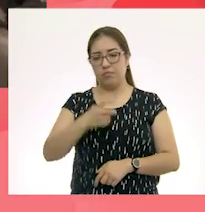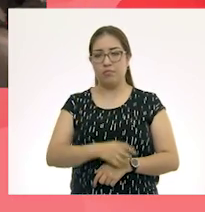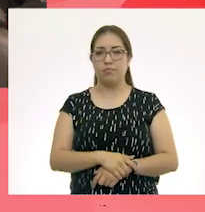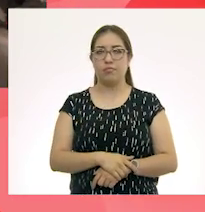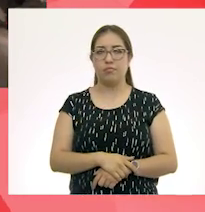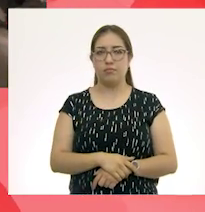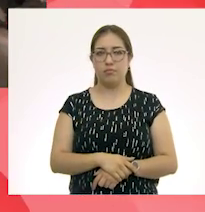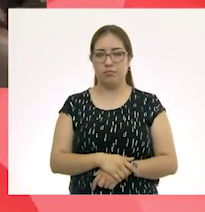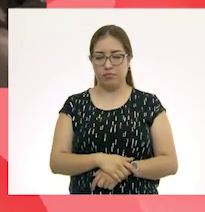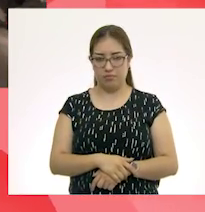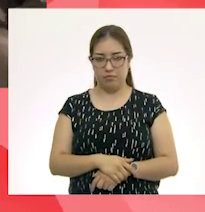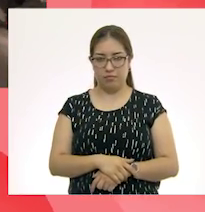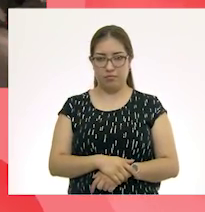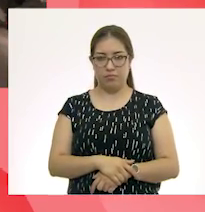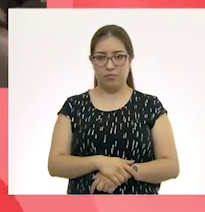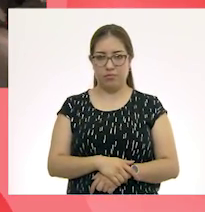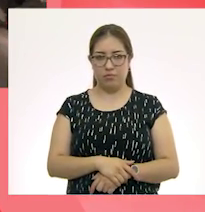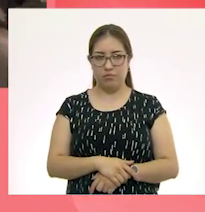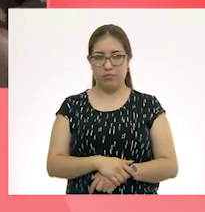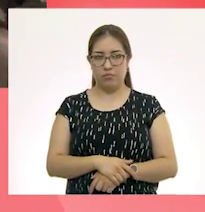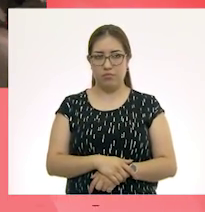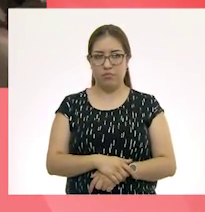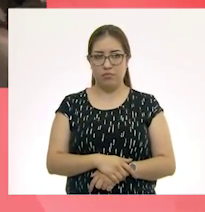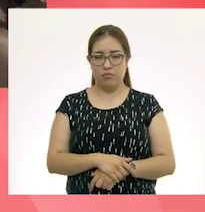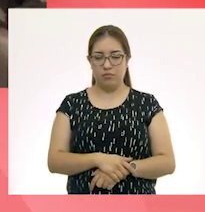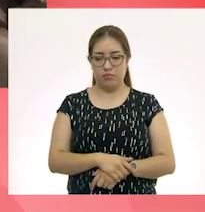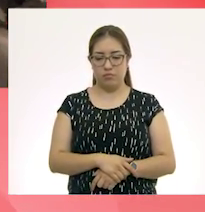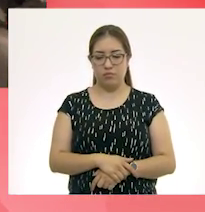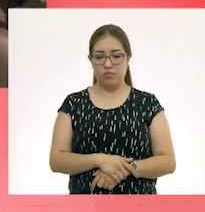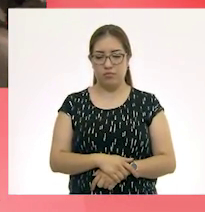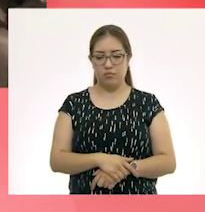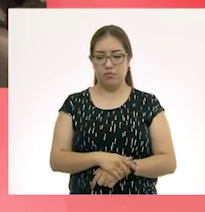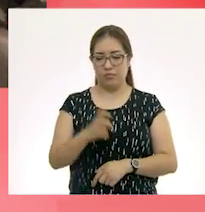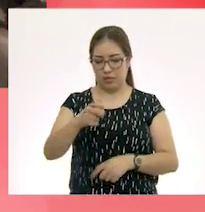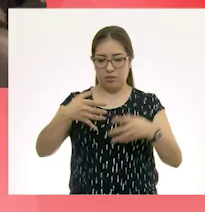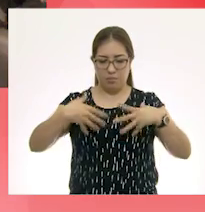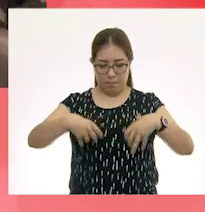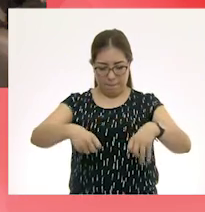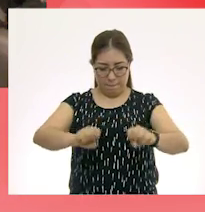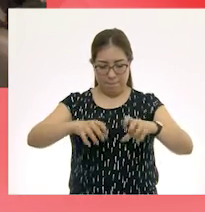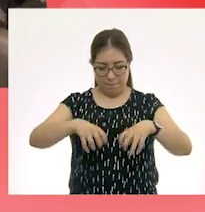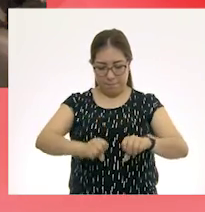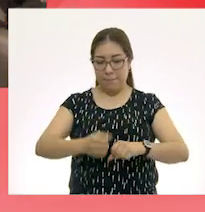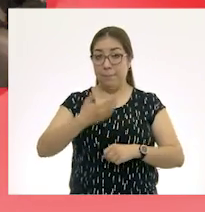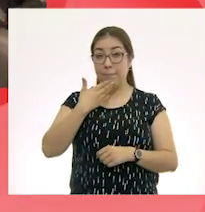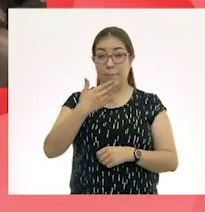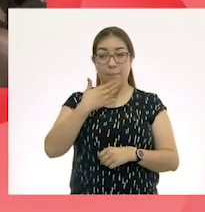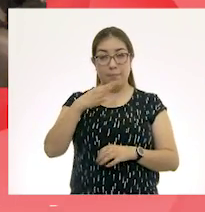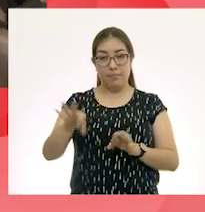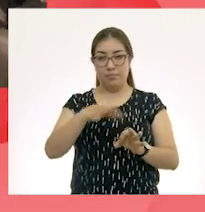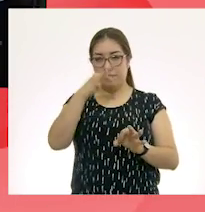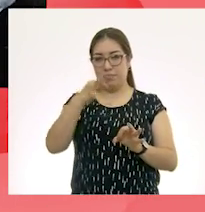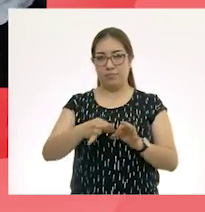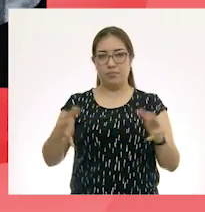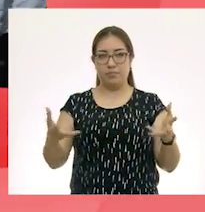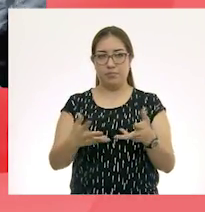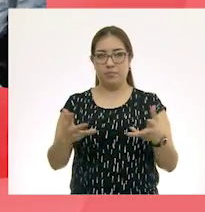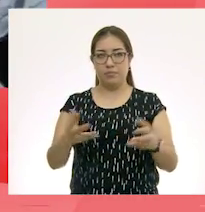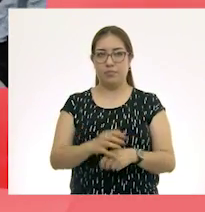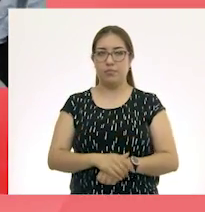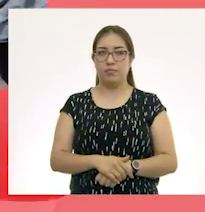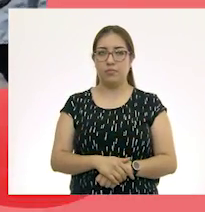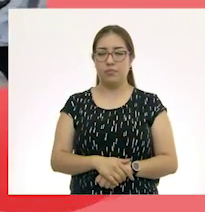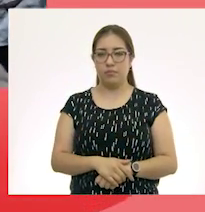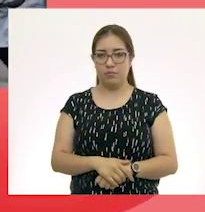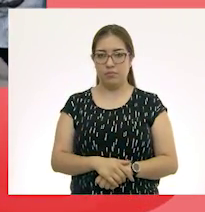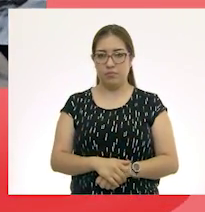y ya pues nosotros vamos que quede bien la masita y hacerlos. Después de moverse en el molino se